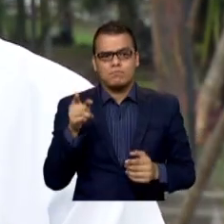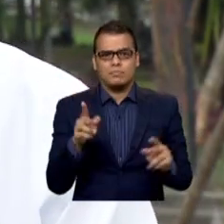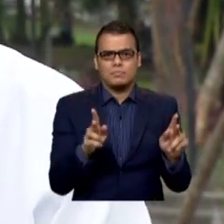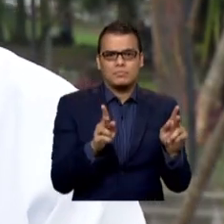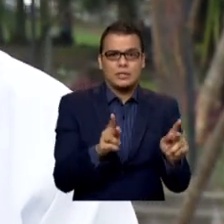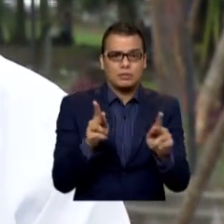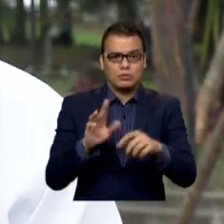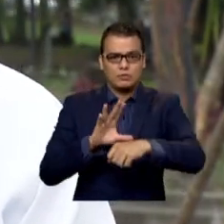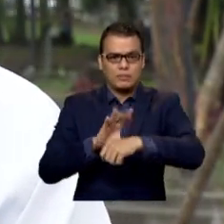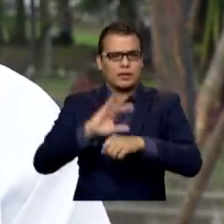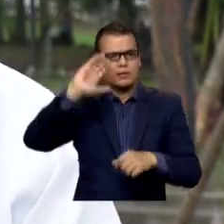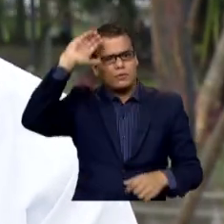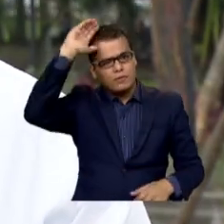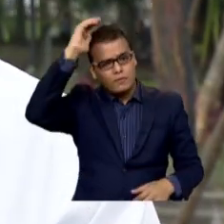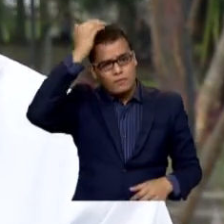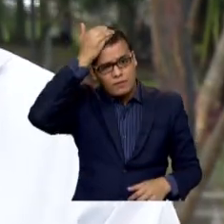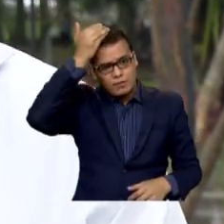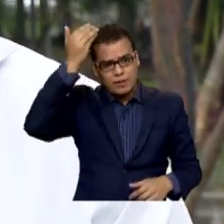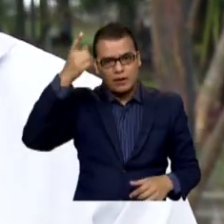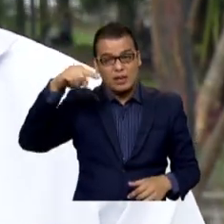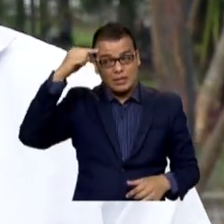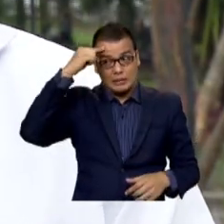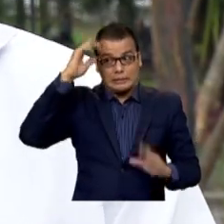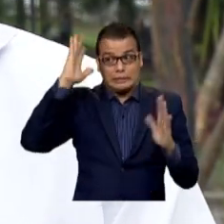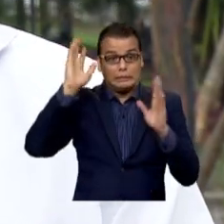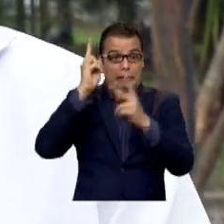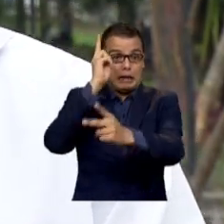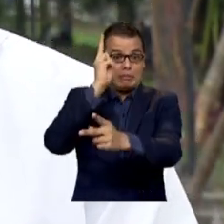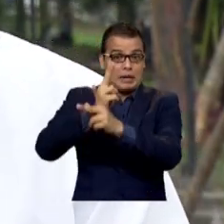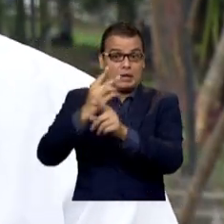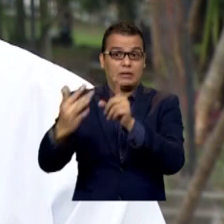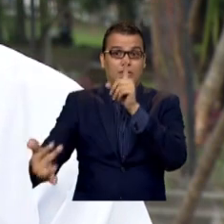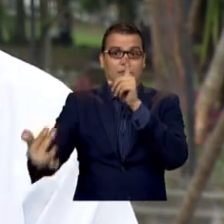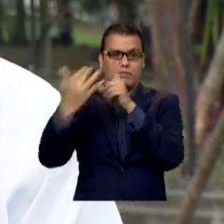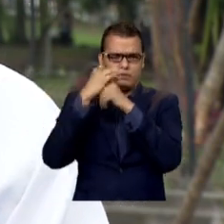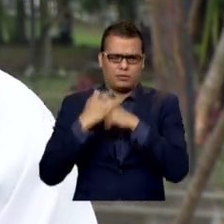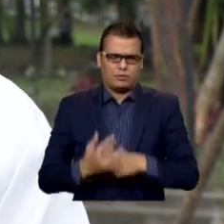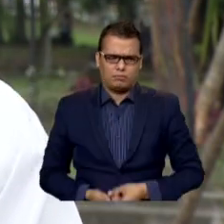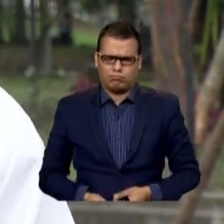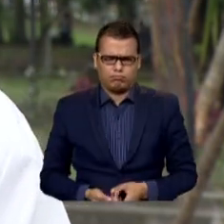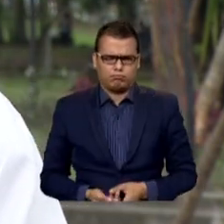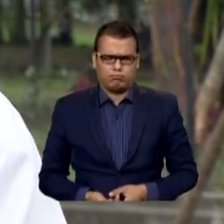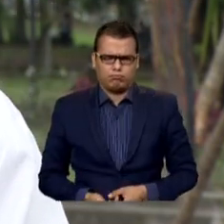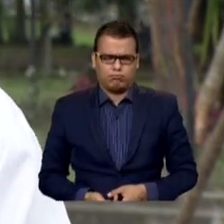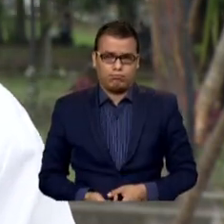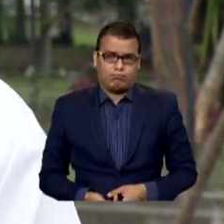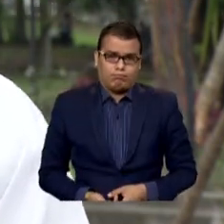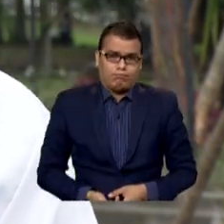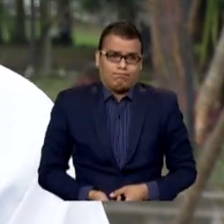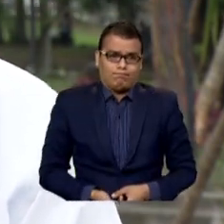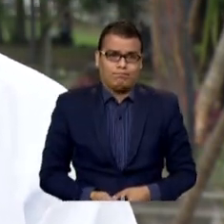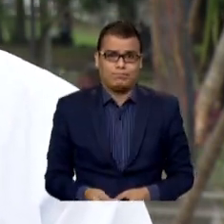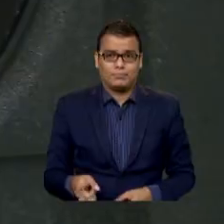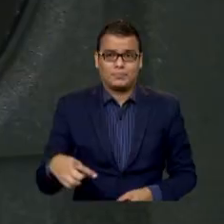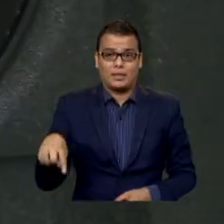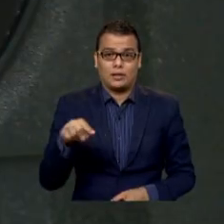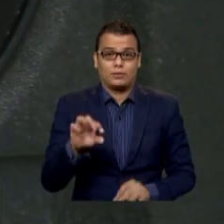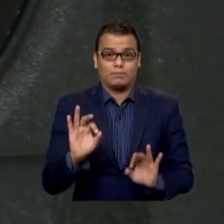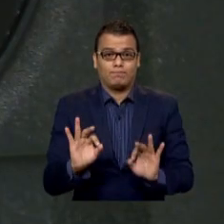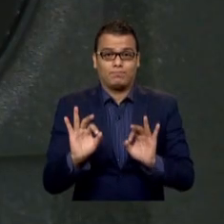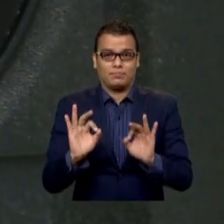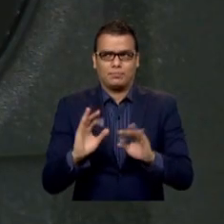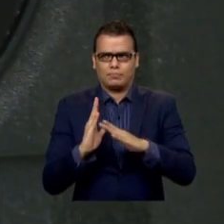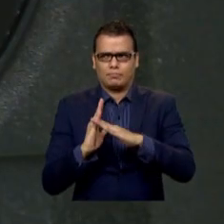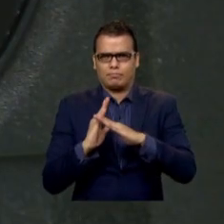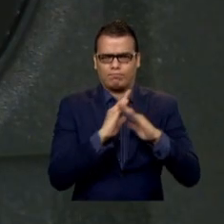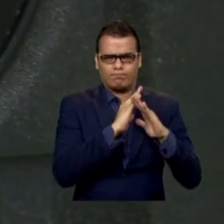personal hospitalario, el personal de salud es de riesgo para que se transmita el virus. Pues debo contarles que probablemente es el personal más seguro. Con estas